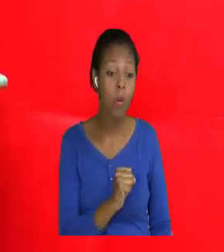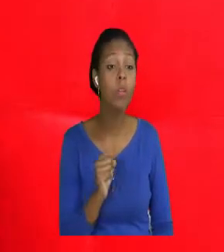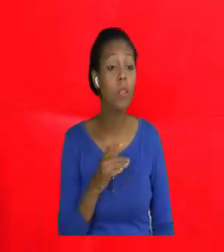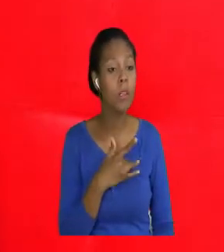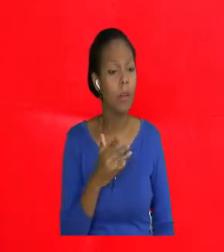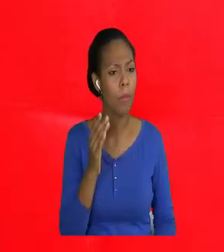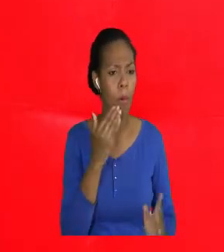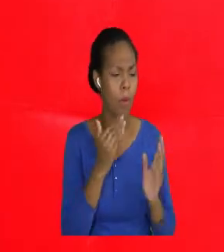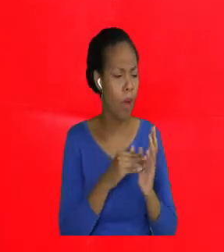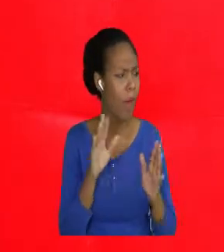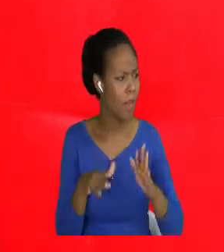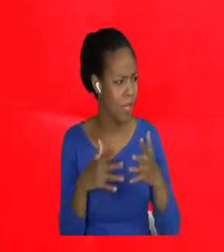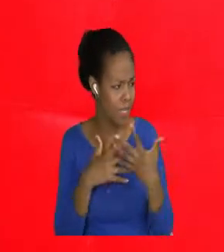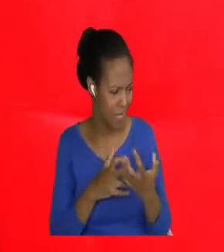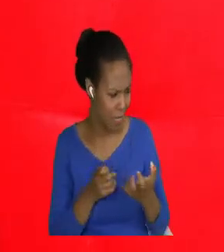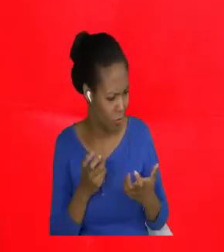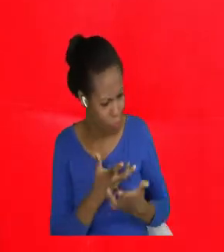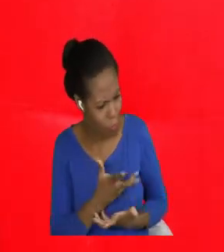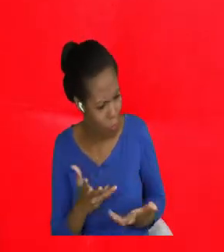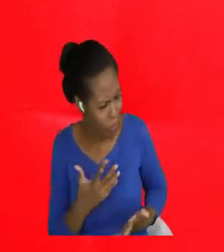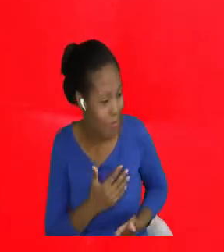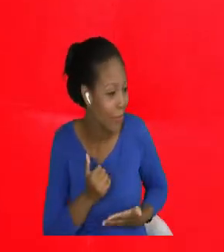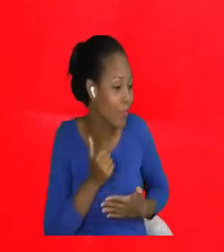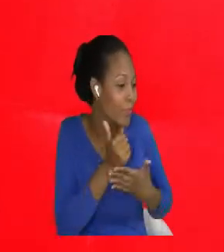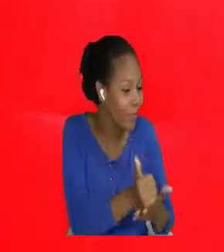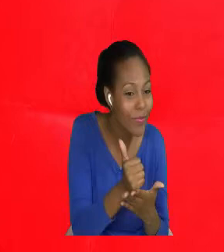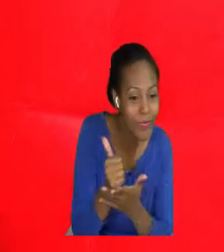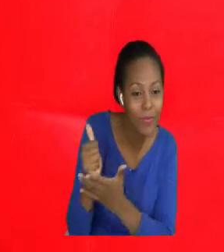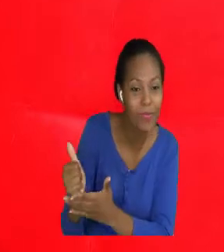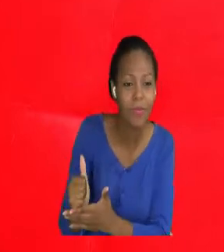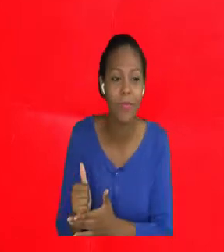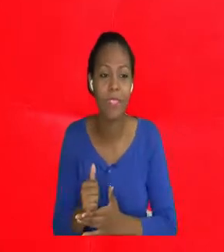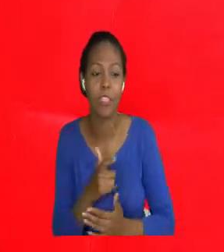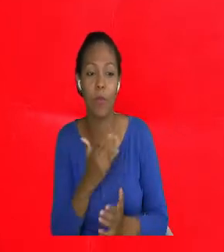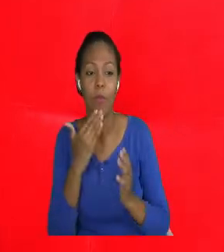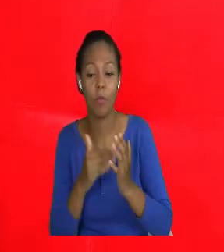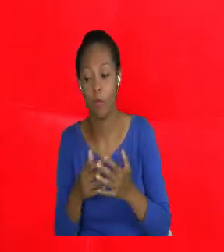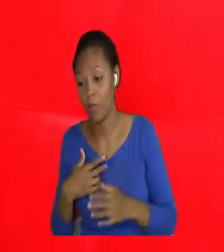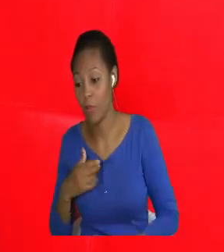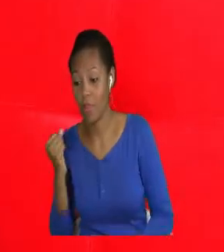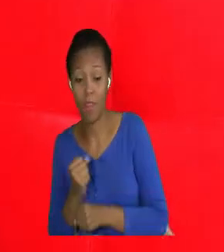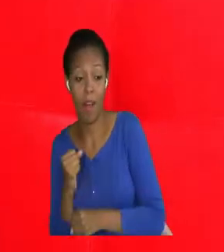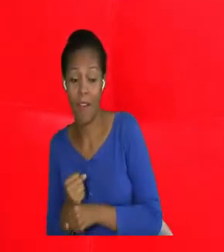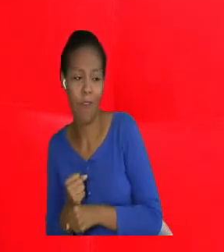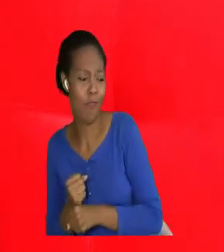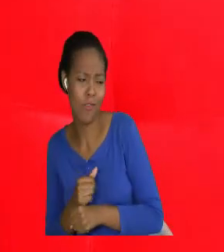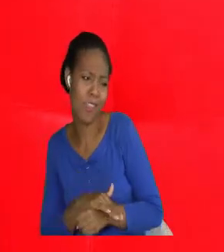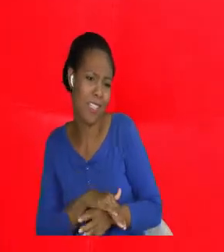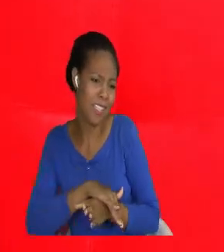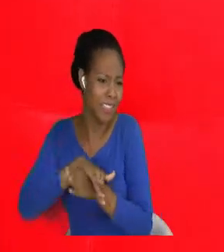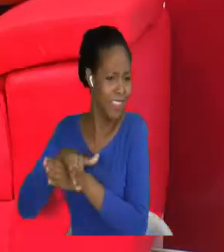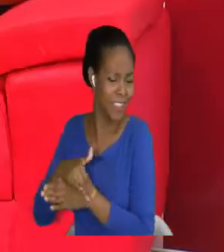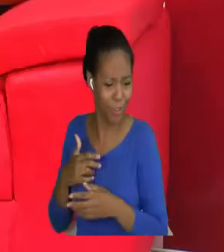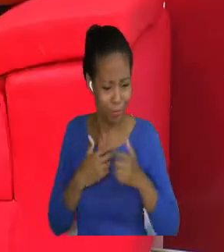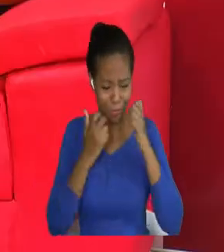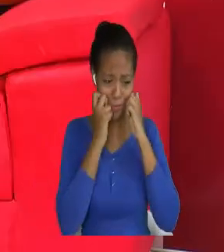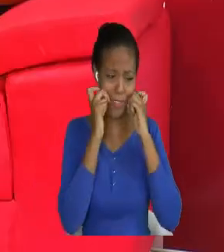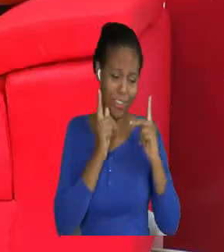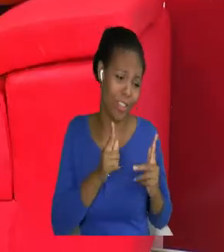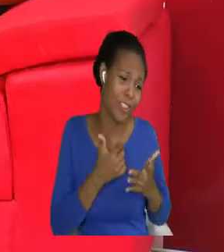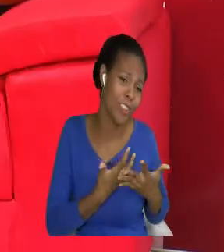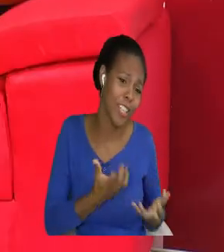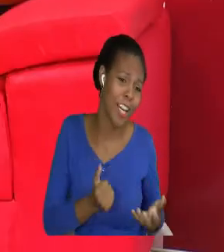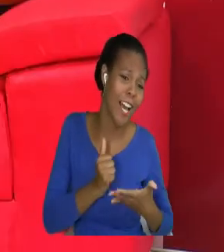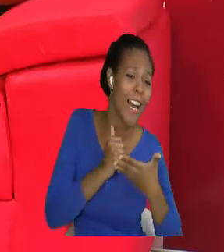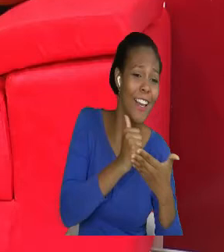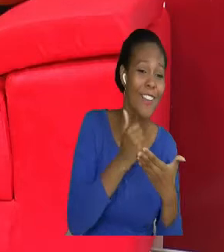hacer muchísimas cosas más, entonces ya pasas del plano de funcionario público a persona. ¿Cómo quieres llegar a ayudar a toda